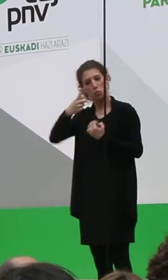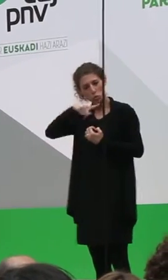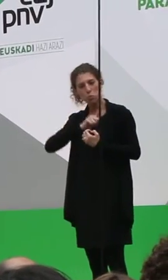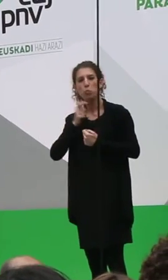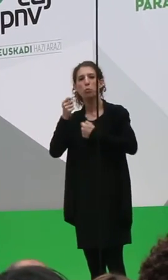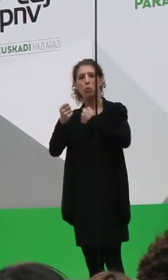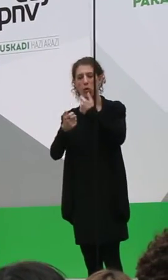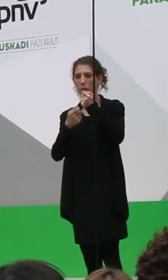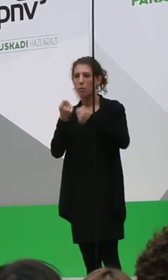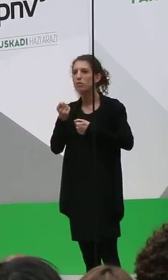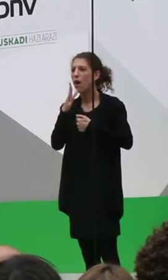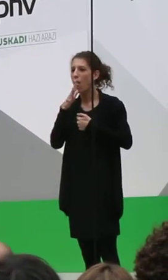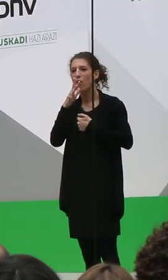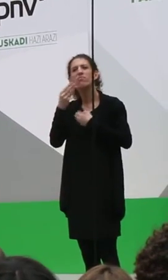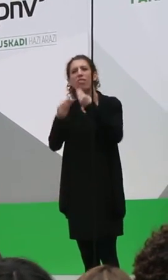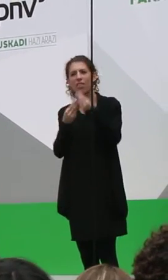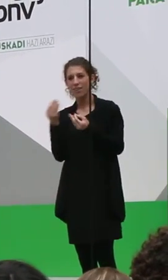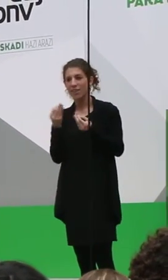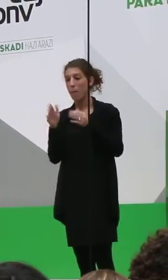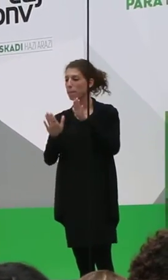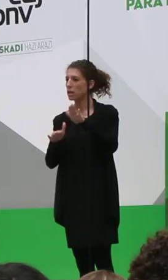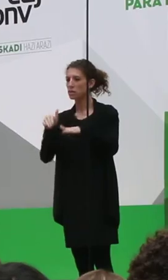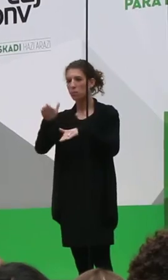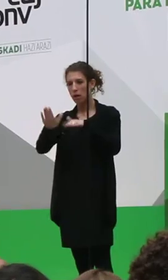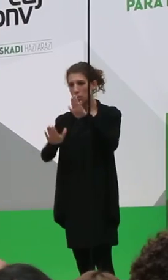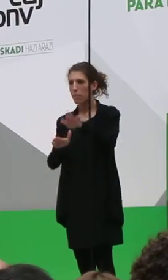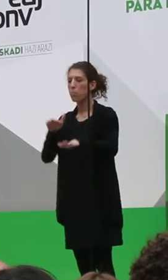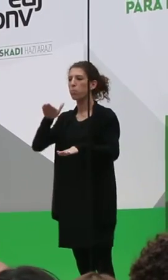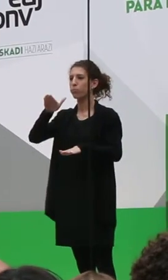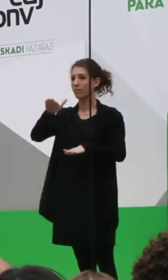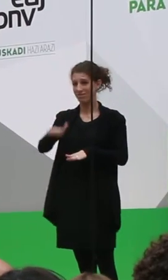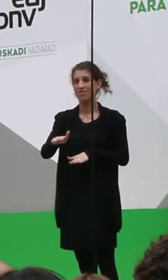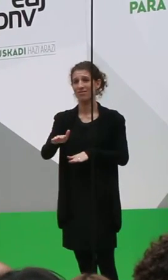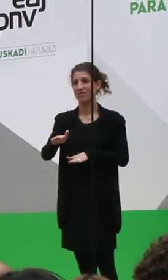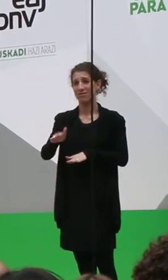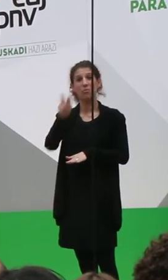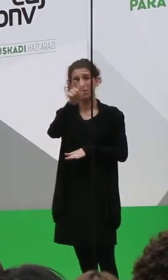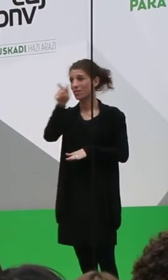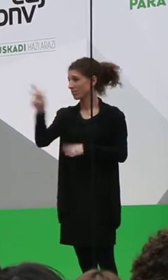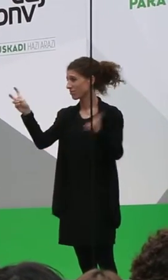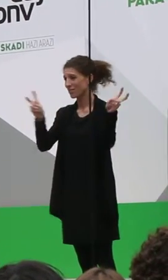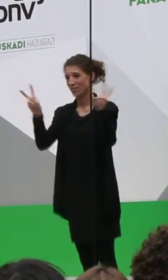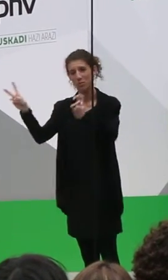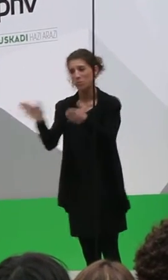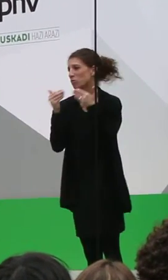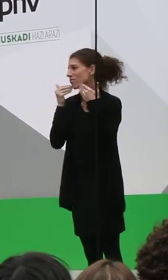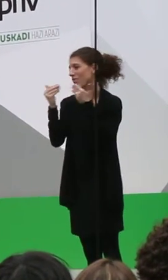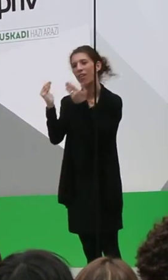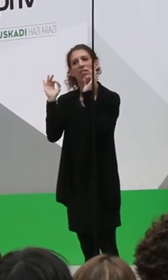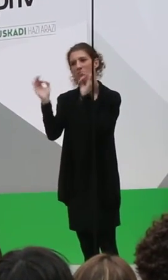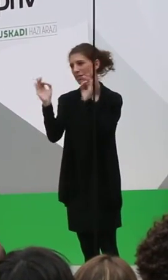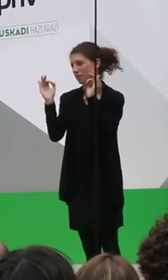bat ematea erabaki duzuen hautagai guztioi, eta hemen ere zaudeten hautagai guztioi, eskerrik asko